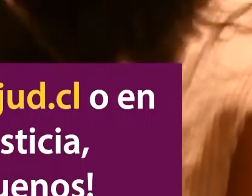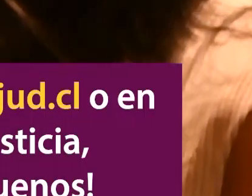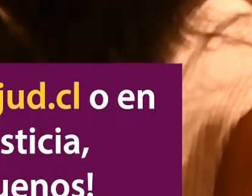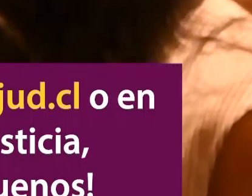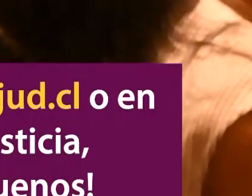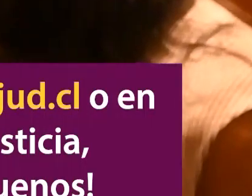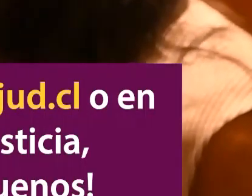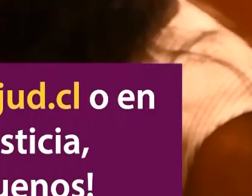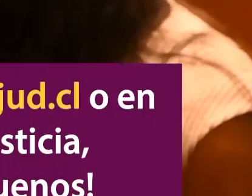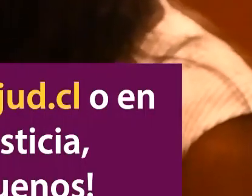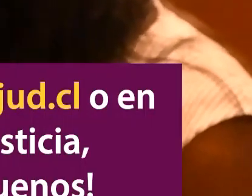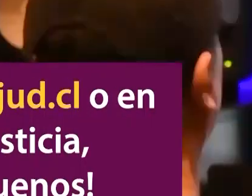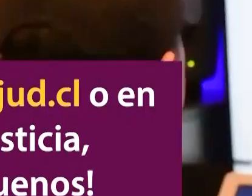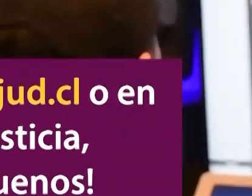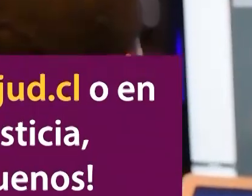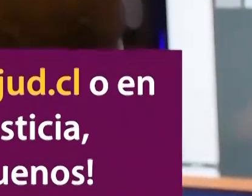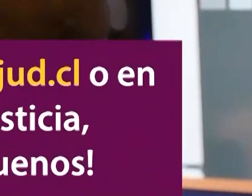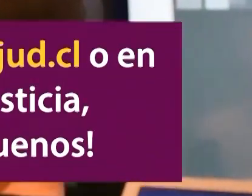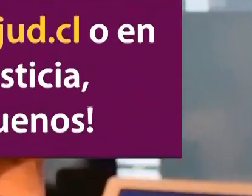Encuéntranos en